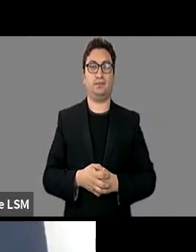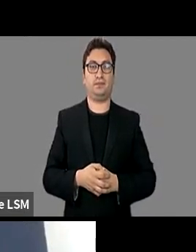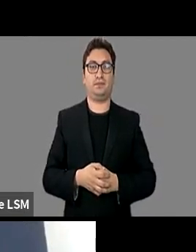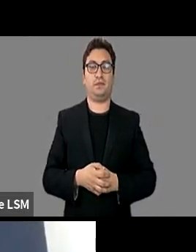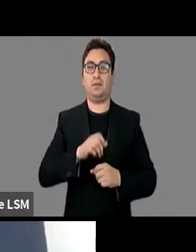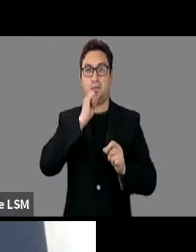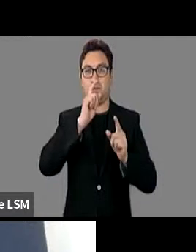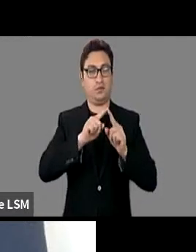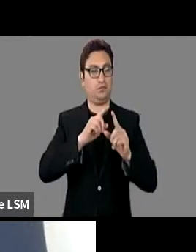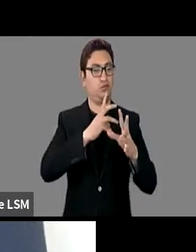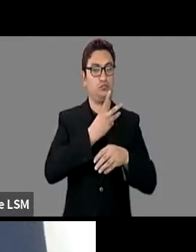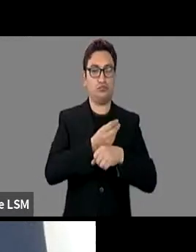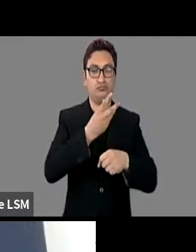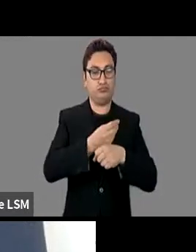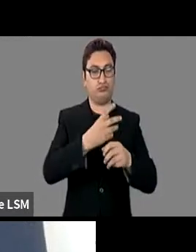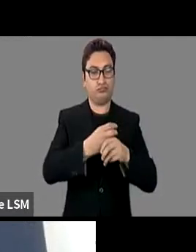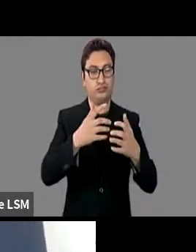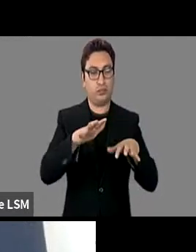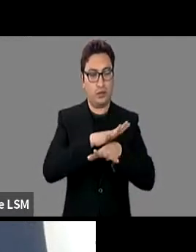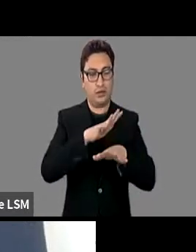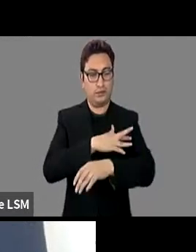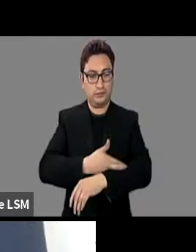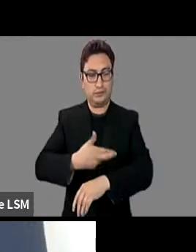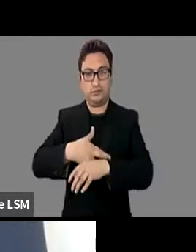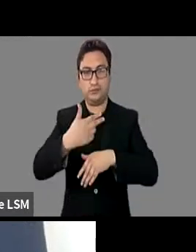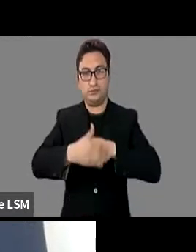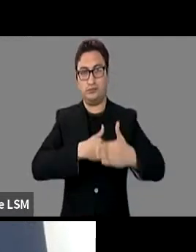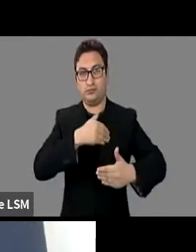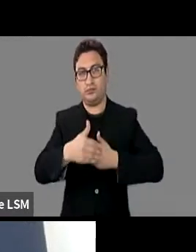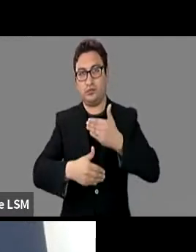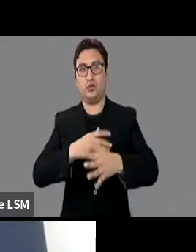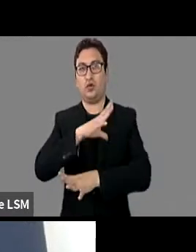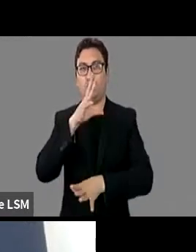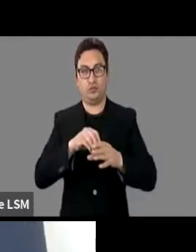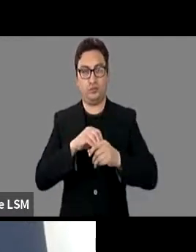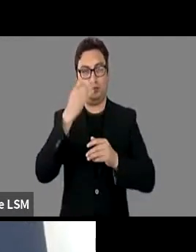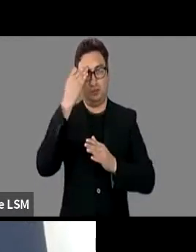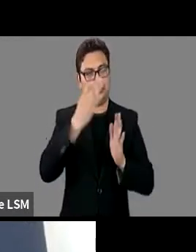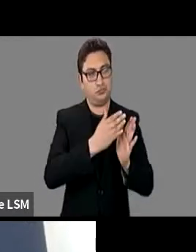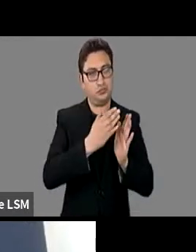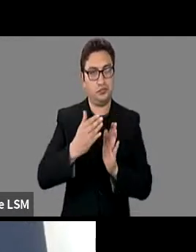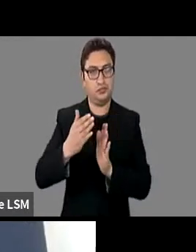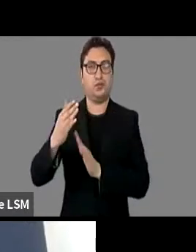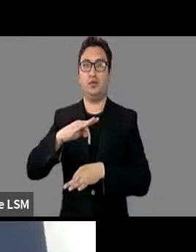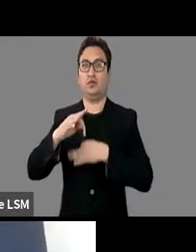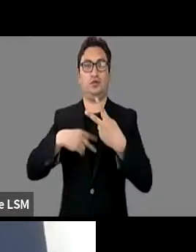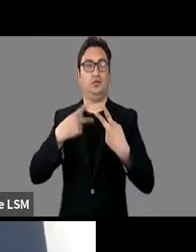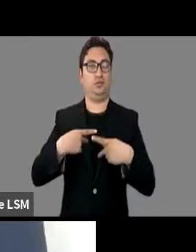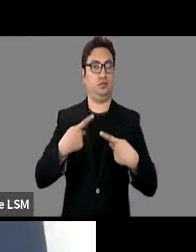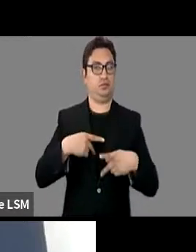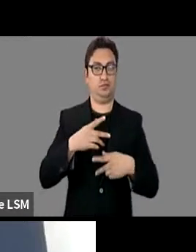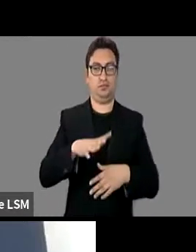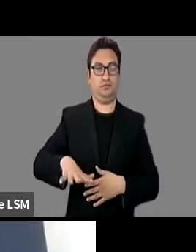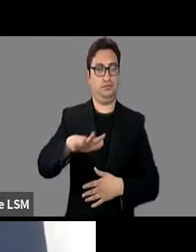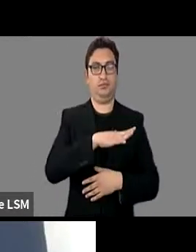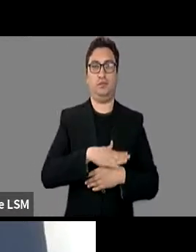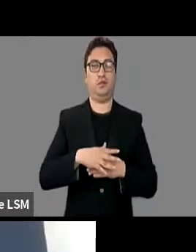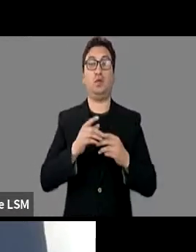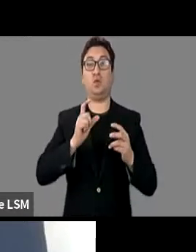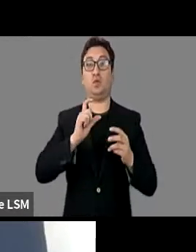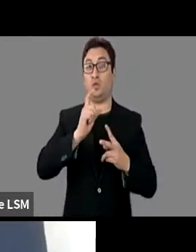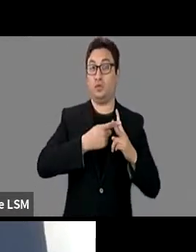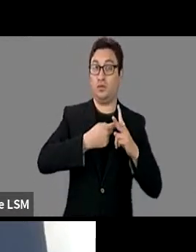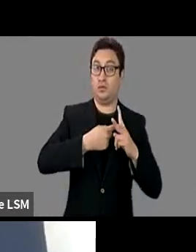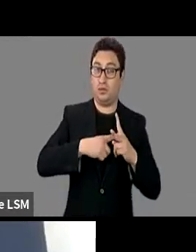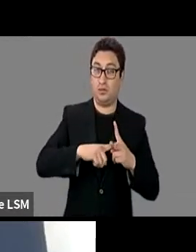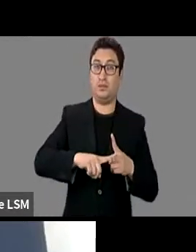procedimiento y para todas las partes, desde el inicio. Del programa que usted habla,